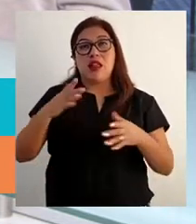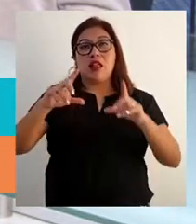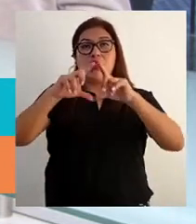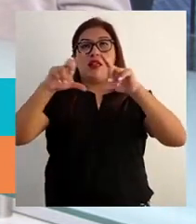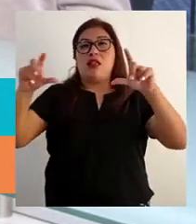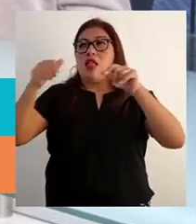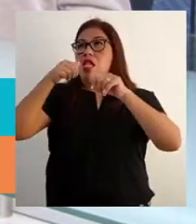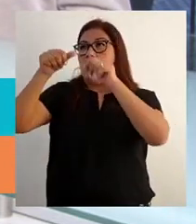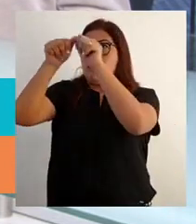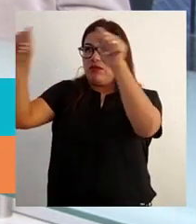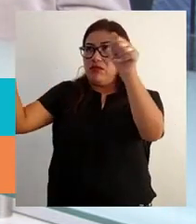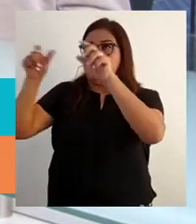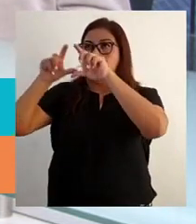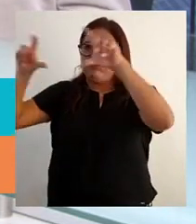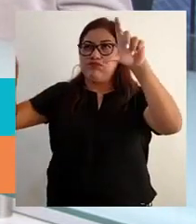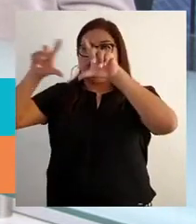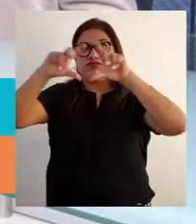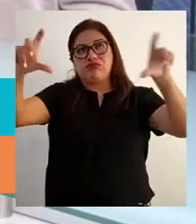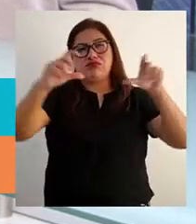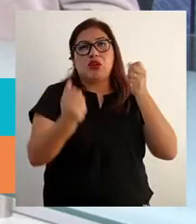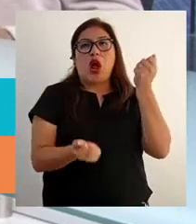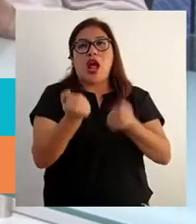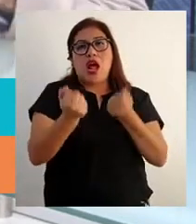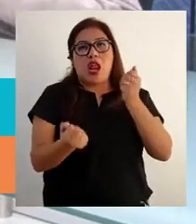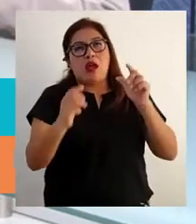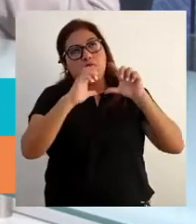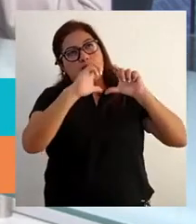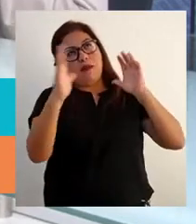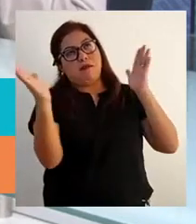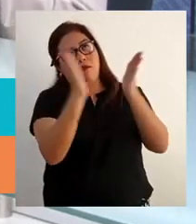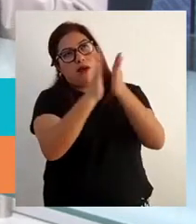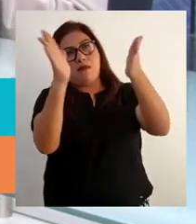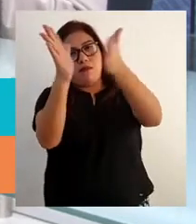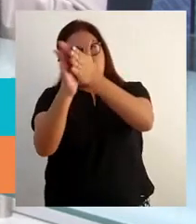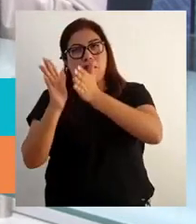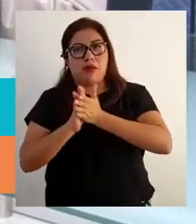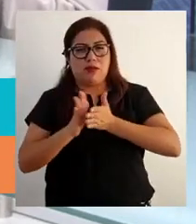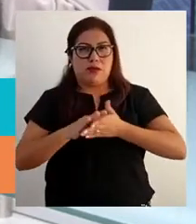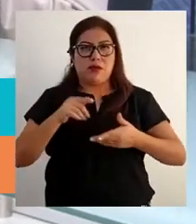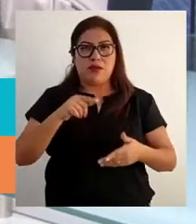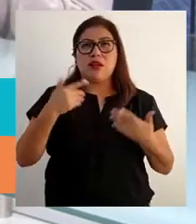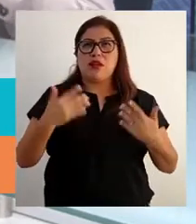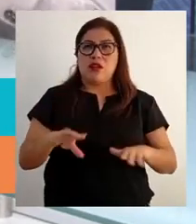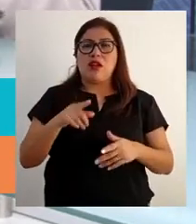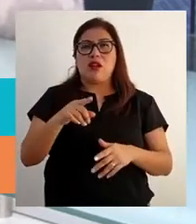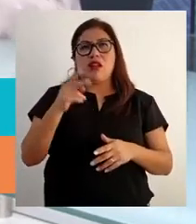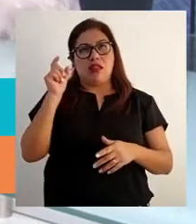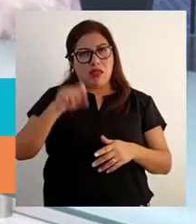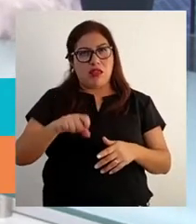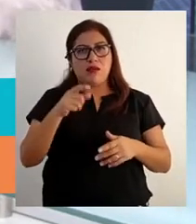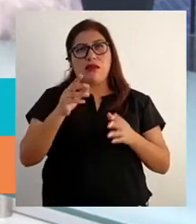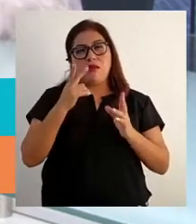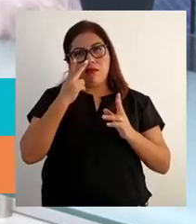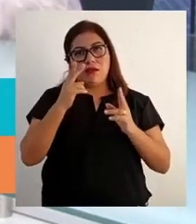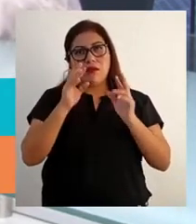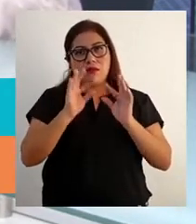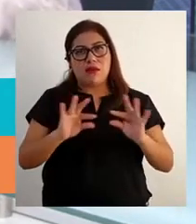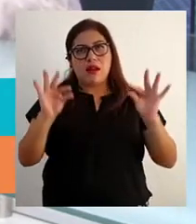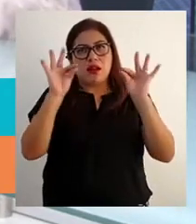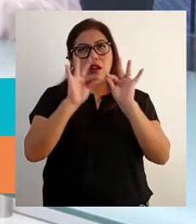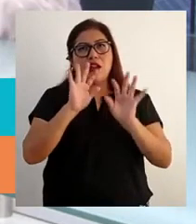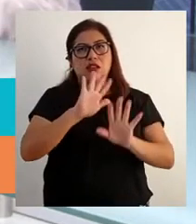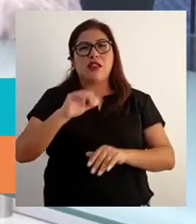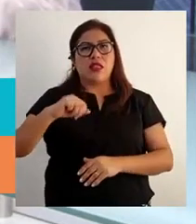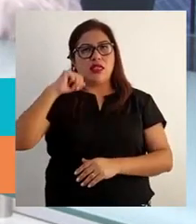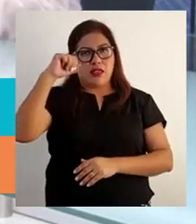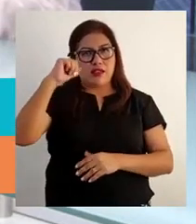las unidades de transporte público para hacer valer este derecho que hemos tenido, como